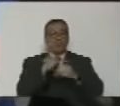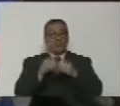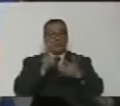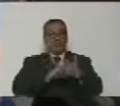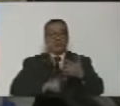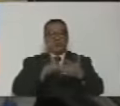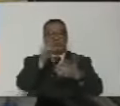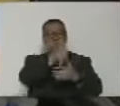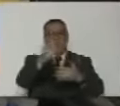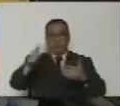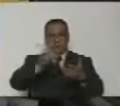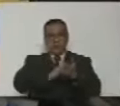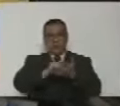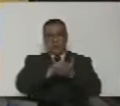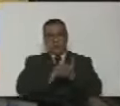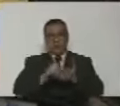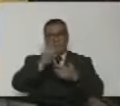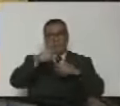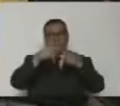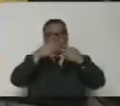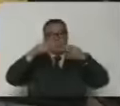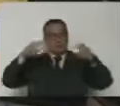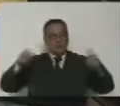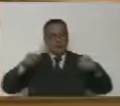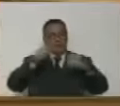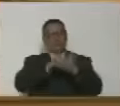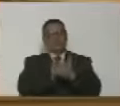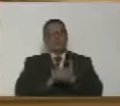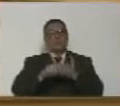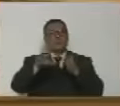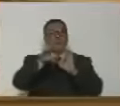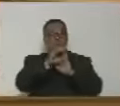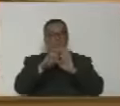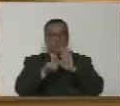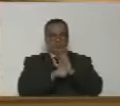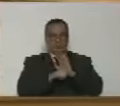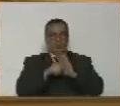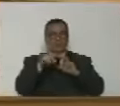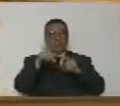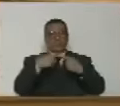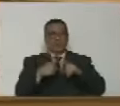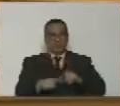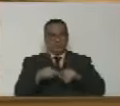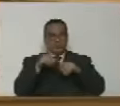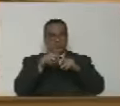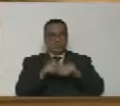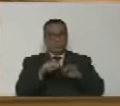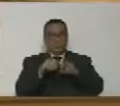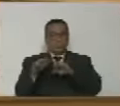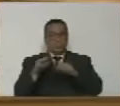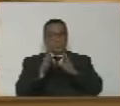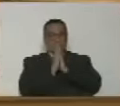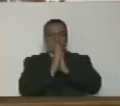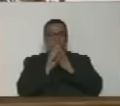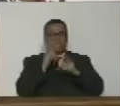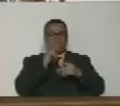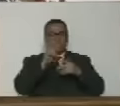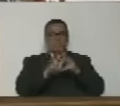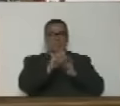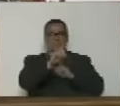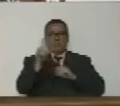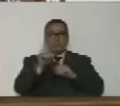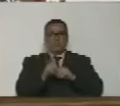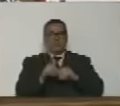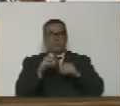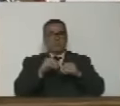leer artículo por artículo, así como las denominaciones de los títulos, capítulos, acápites y epígrafes. Secretaria, adelante.